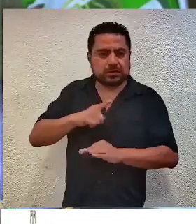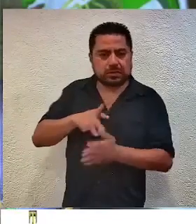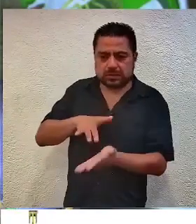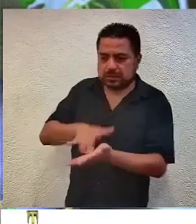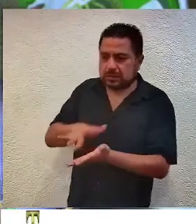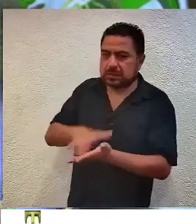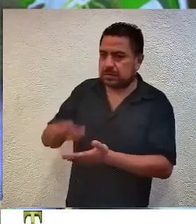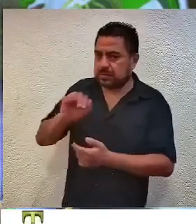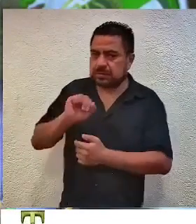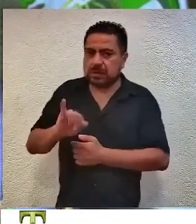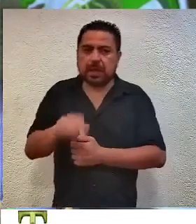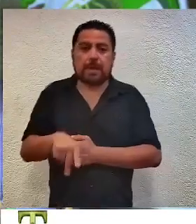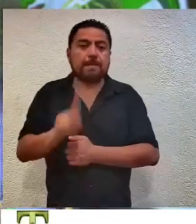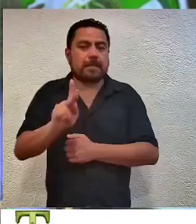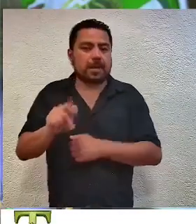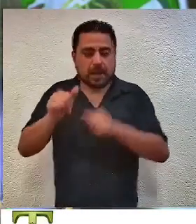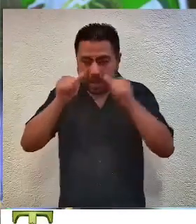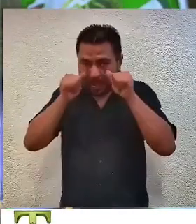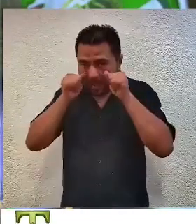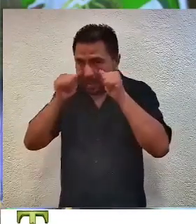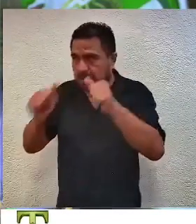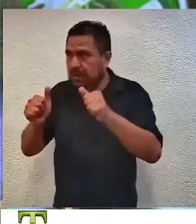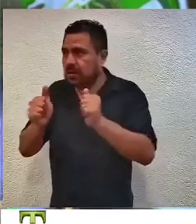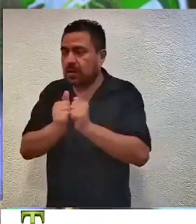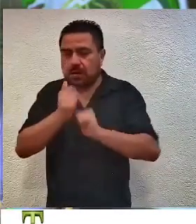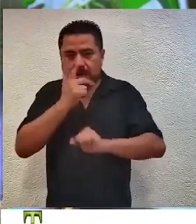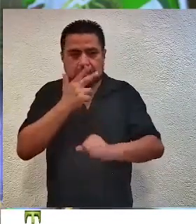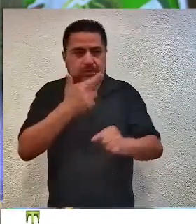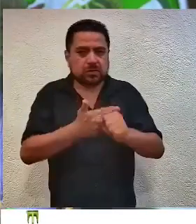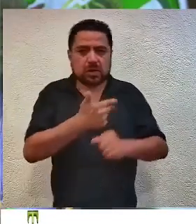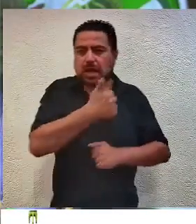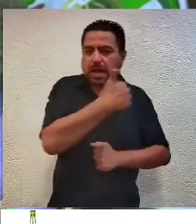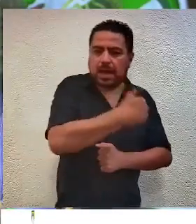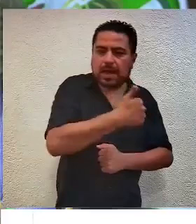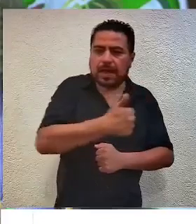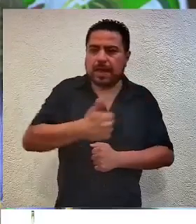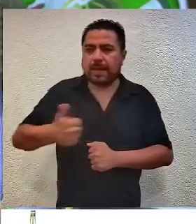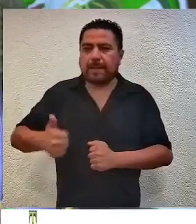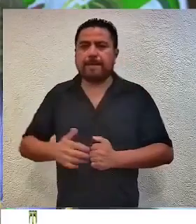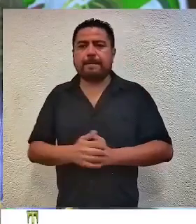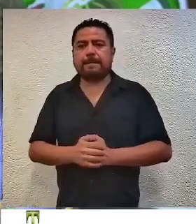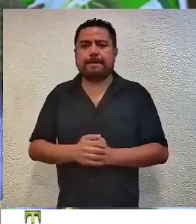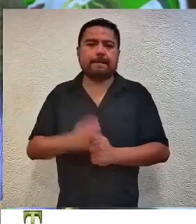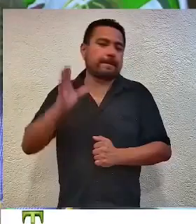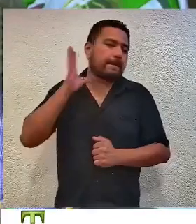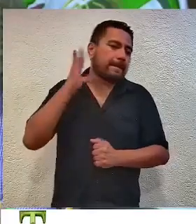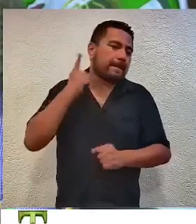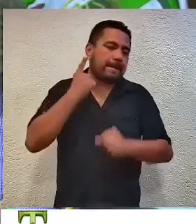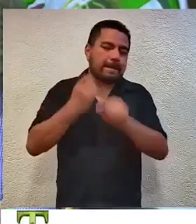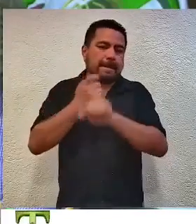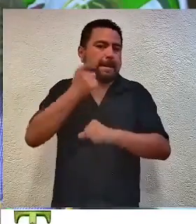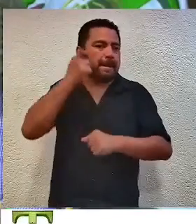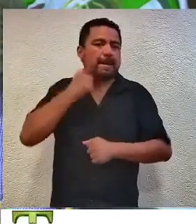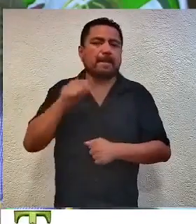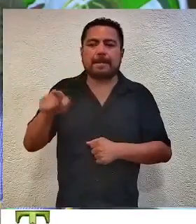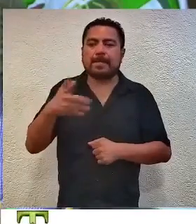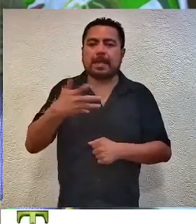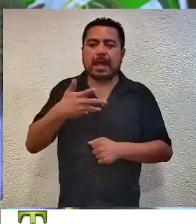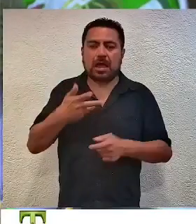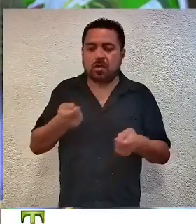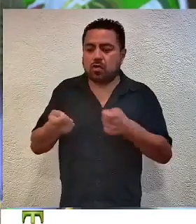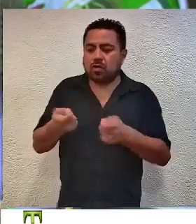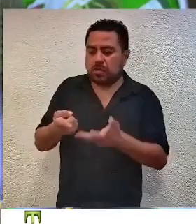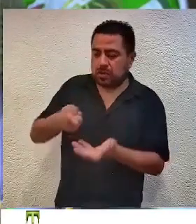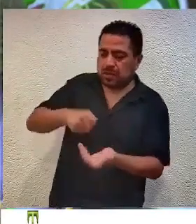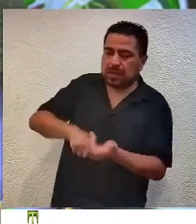pero atendiendo a las facultades de cada quien. El Congreso del Estado tiene un órgano de control